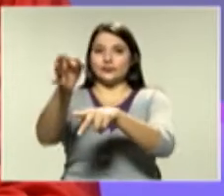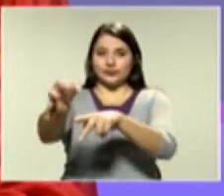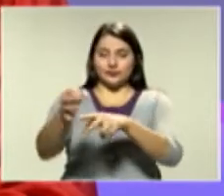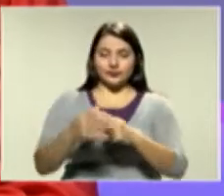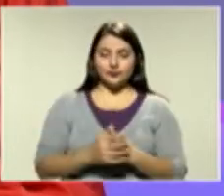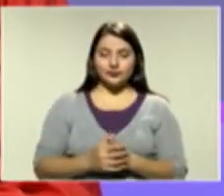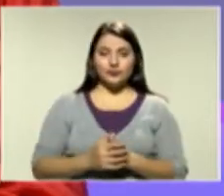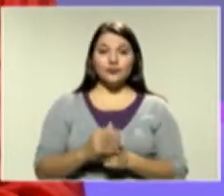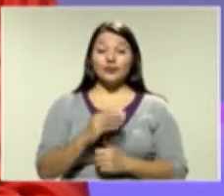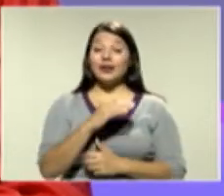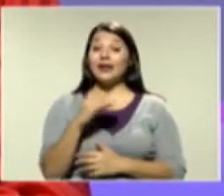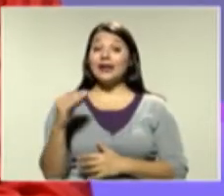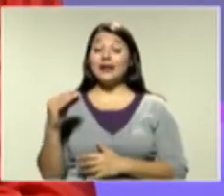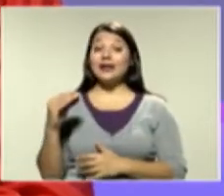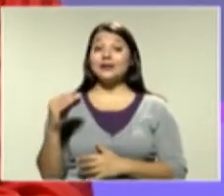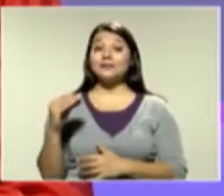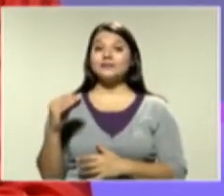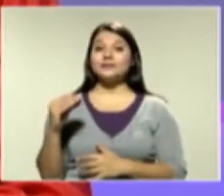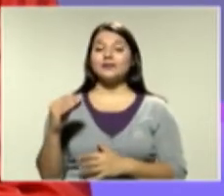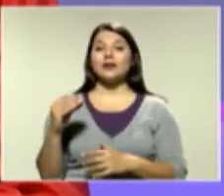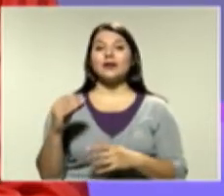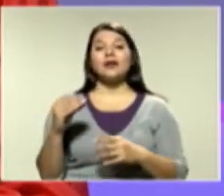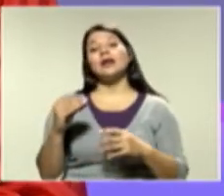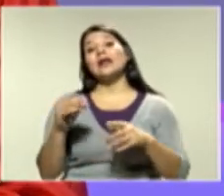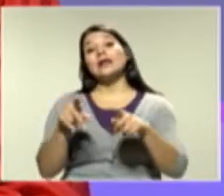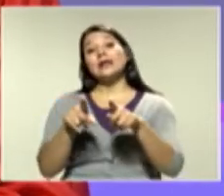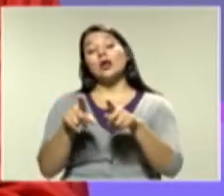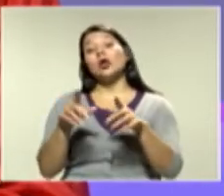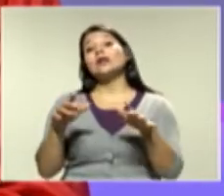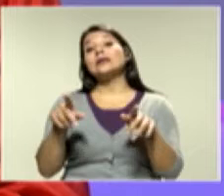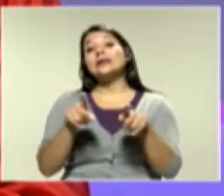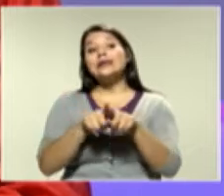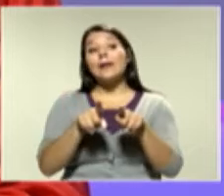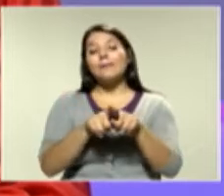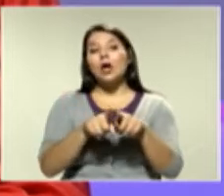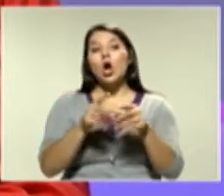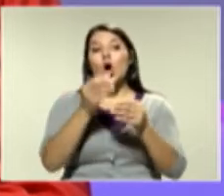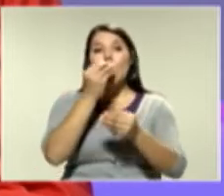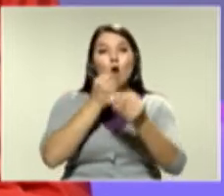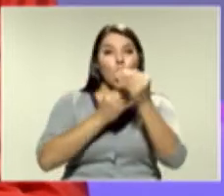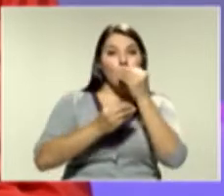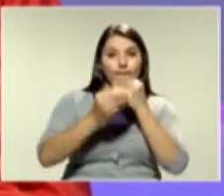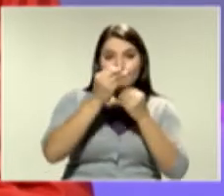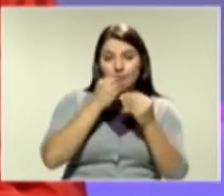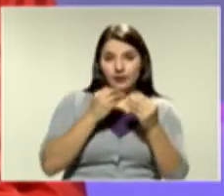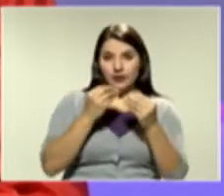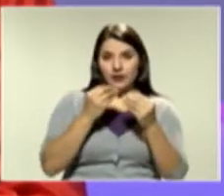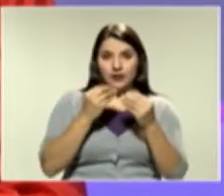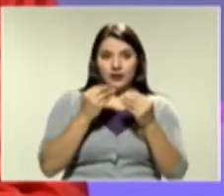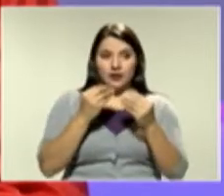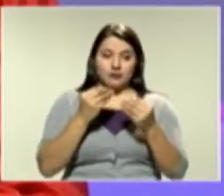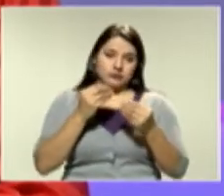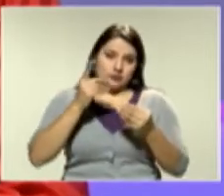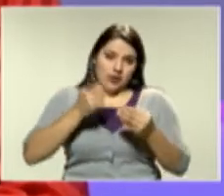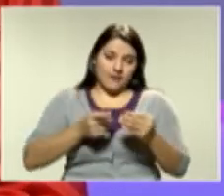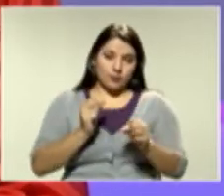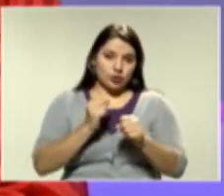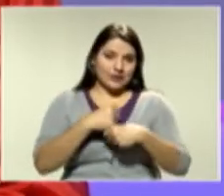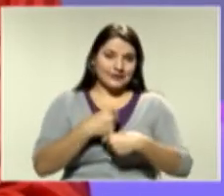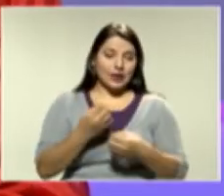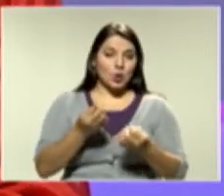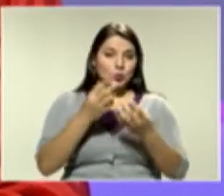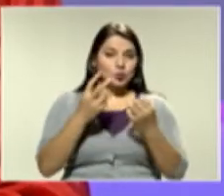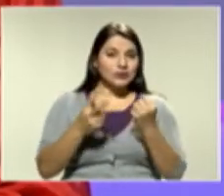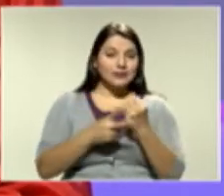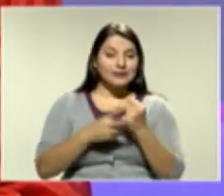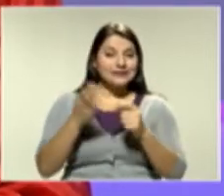las constancias en exposición es estar consumiendo alimentos, que tenemos que hacerlo todos los días, varias veces al día, con